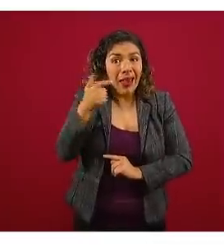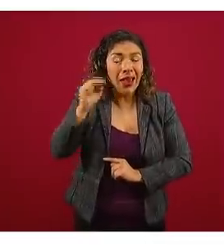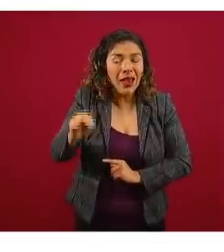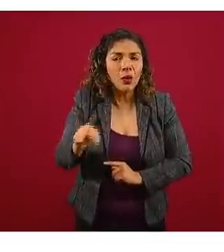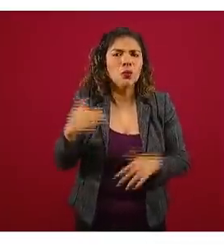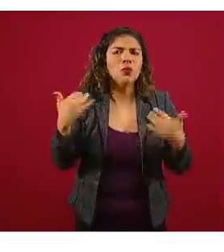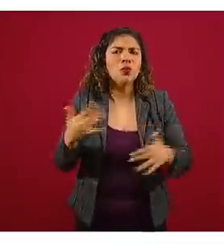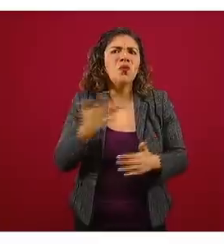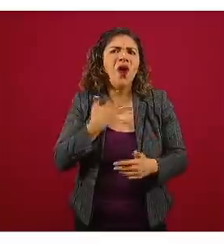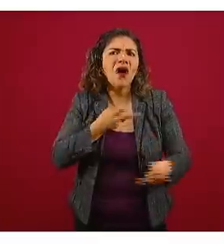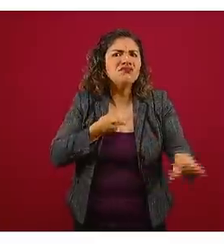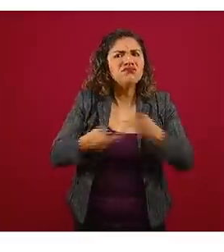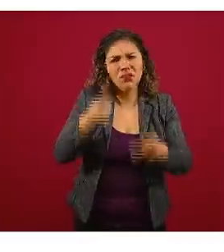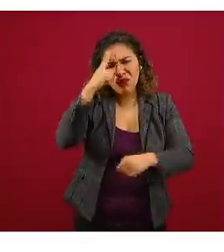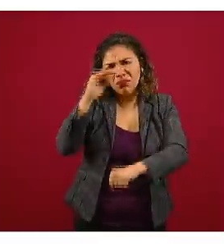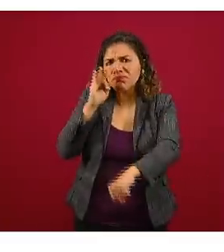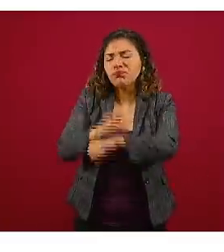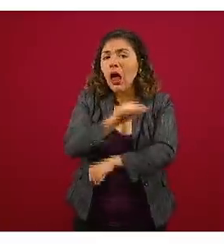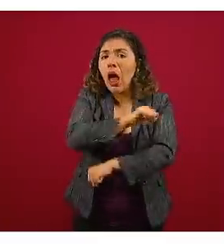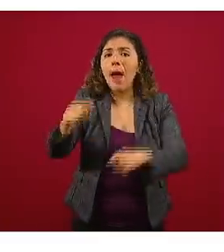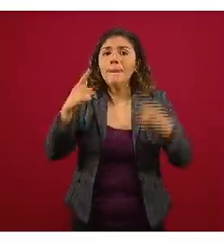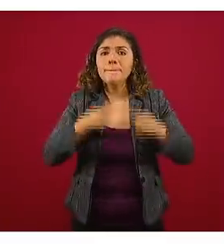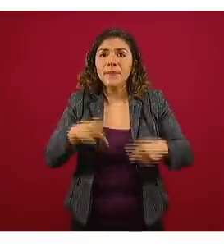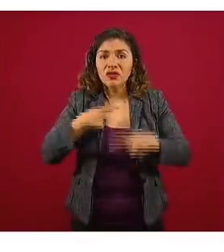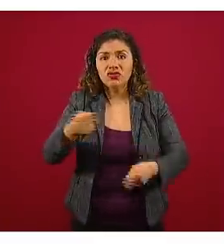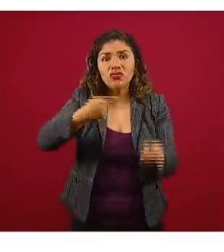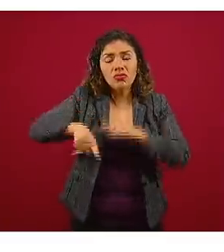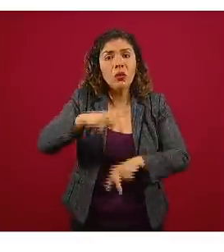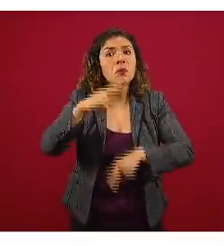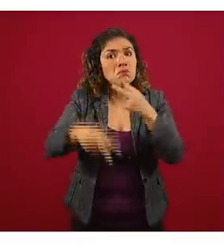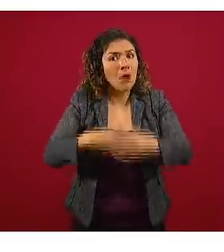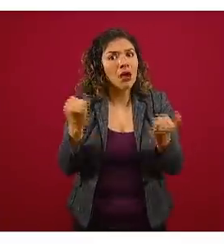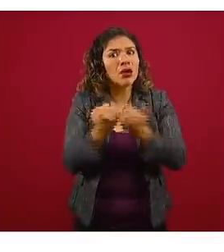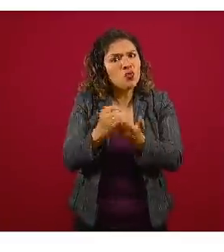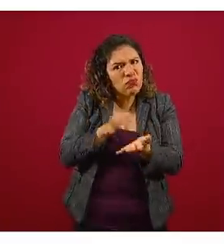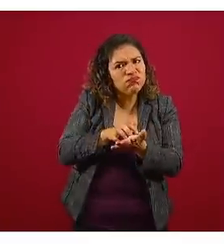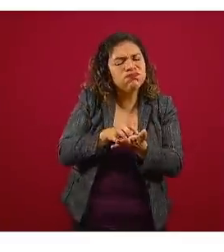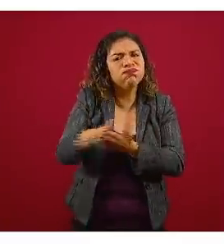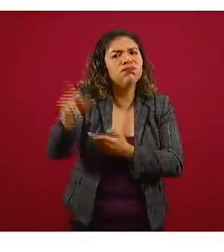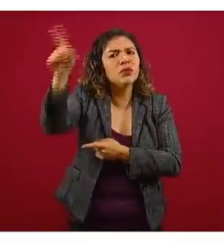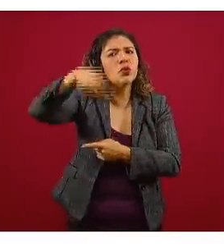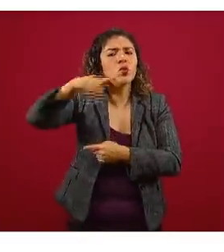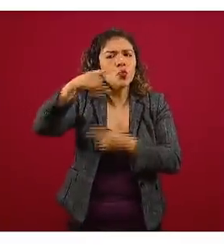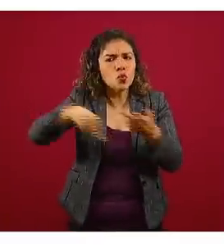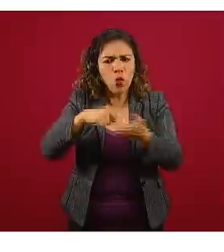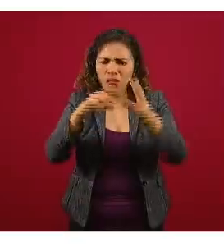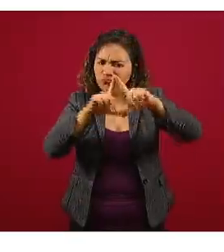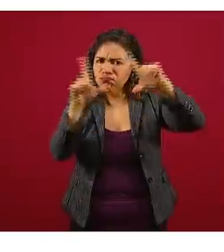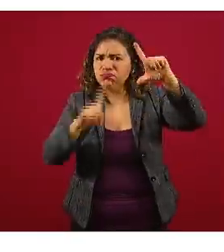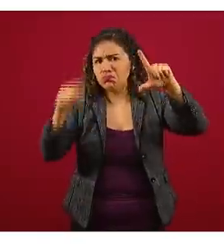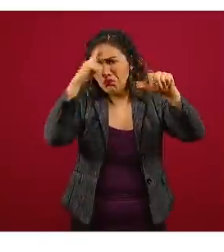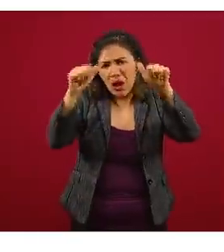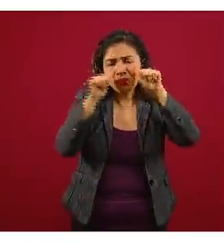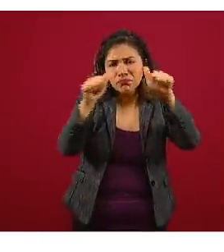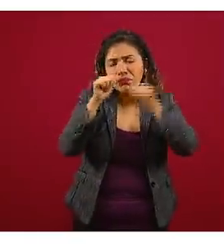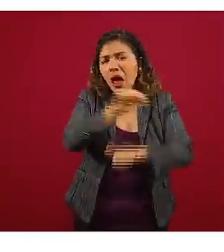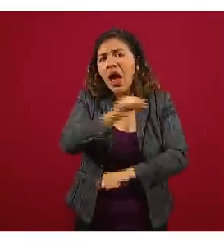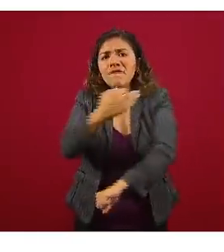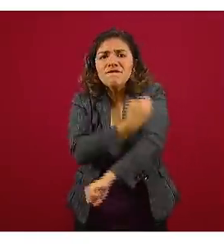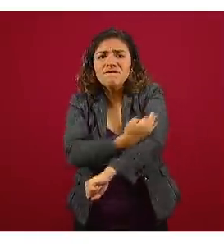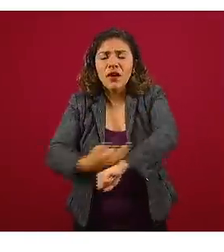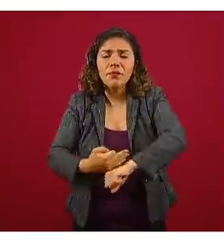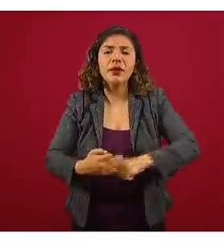tiene un plan de apoyo a la población que se está desplegando también en el territorio para atender a las familias la